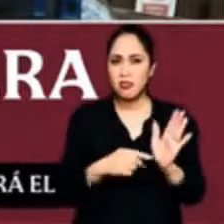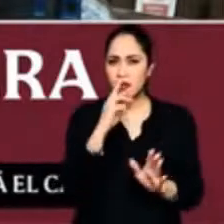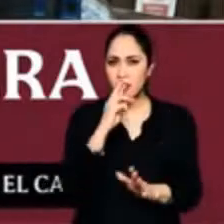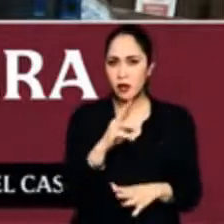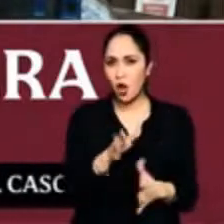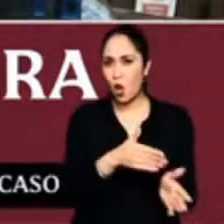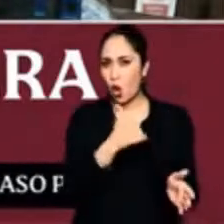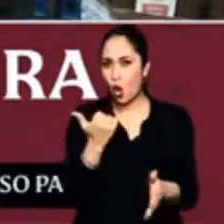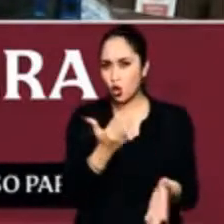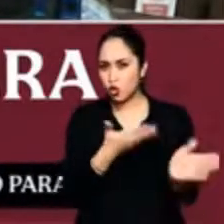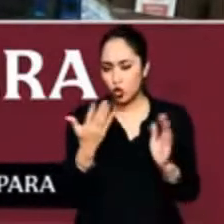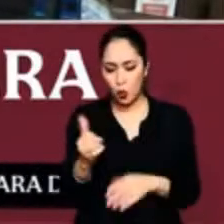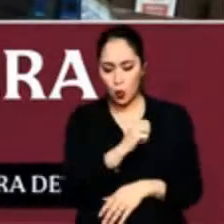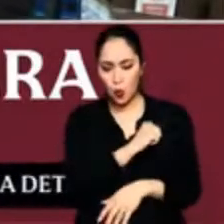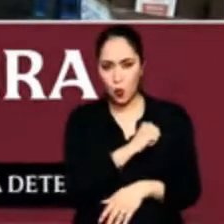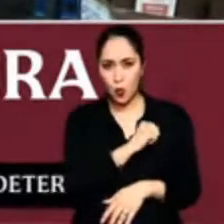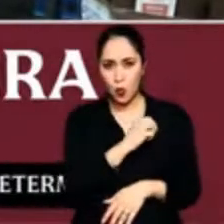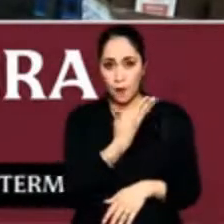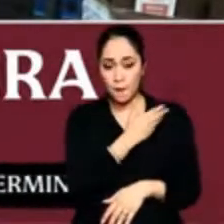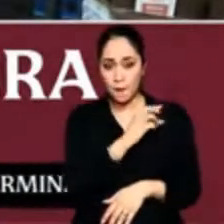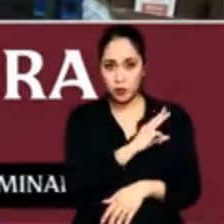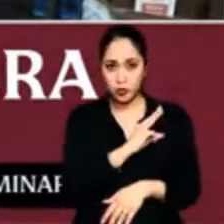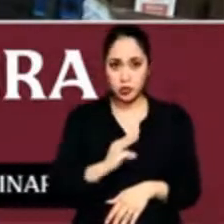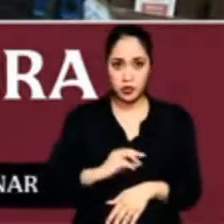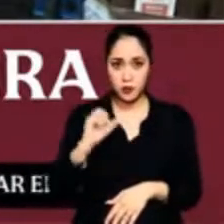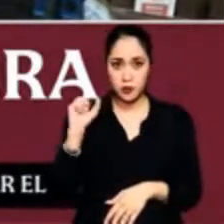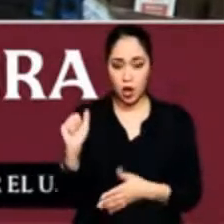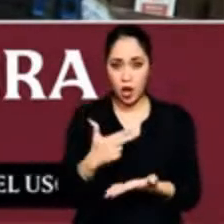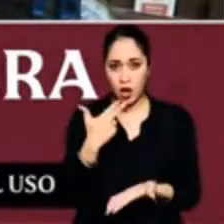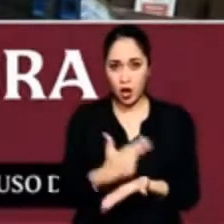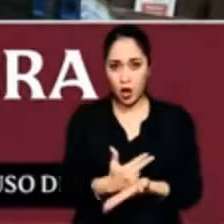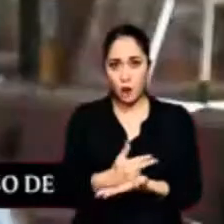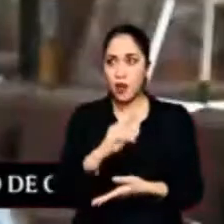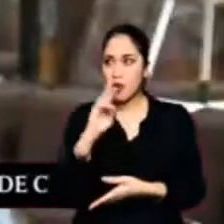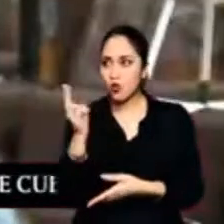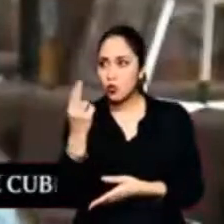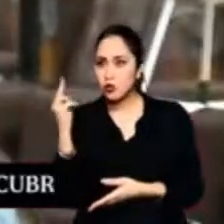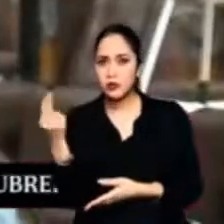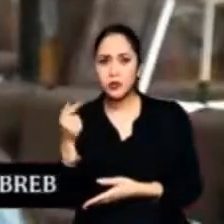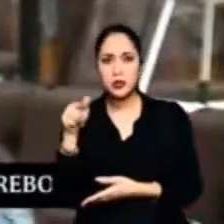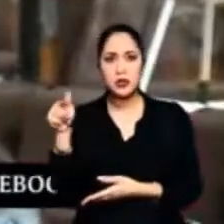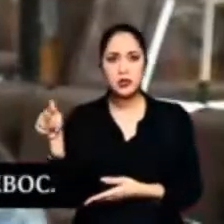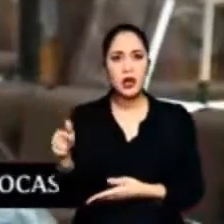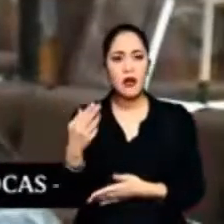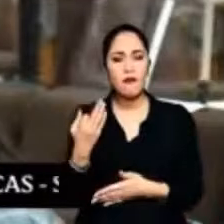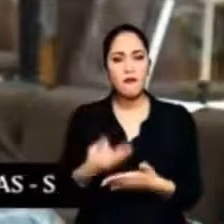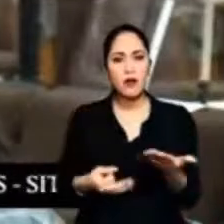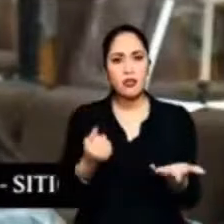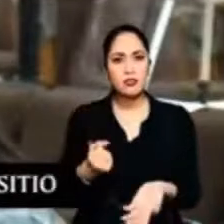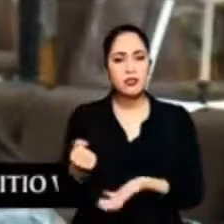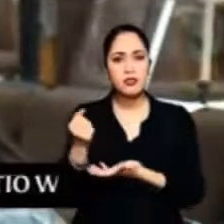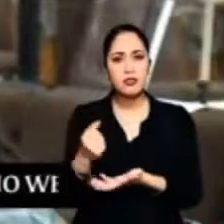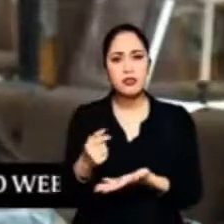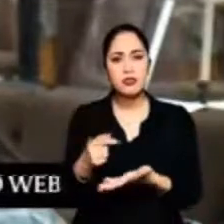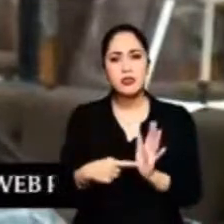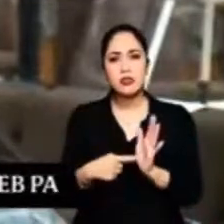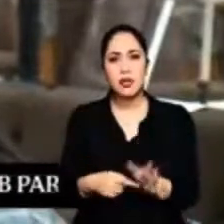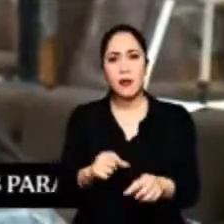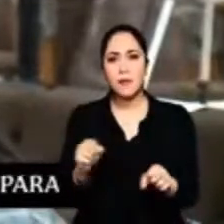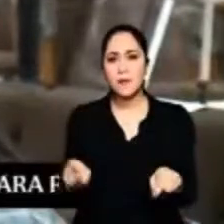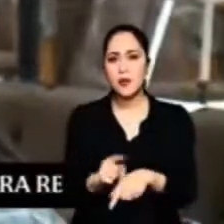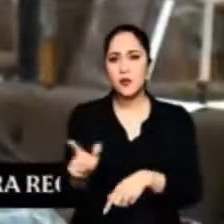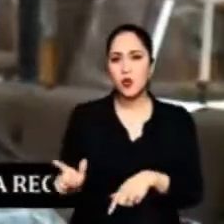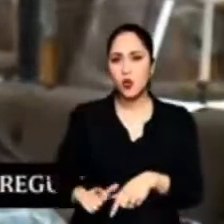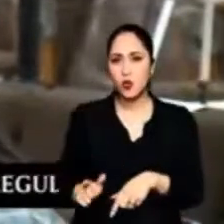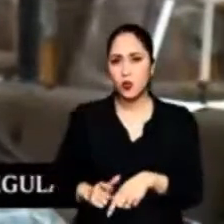municipios como Ahome, el caso de la universidad, otras universidades y desde luego el gobierno de la administración pasada. En el